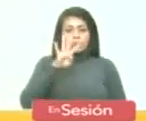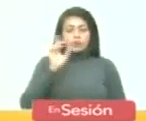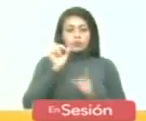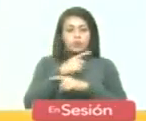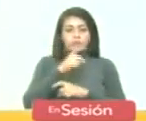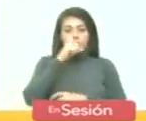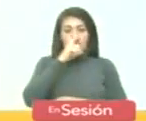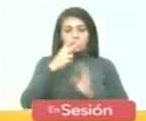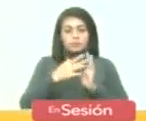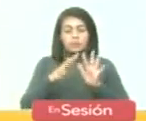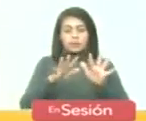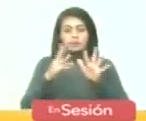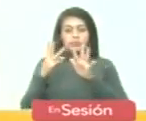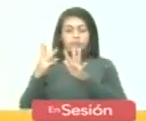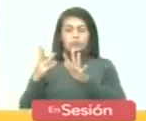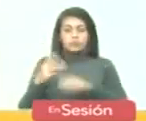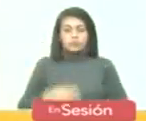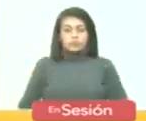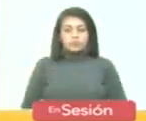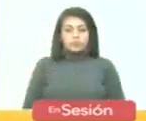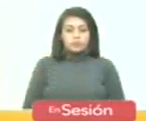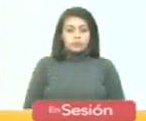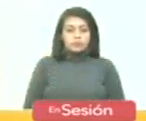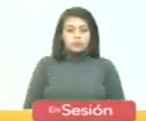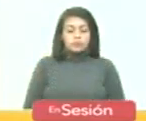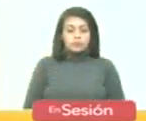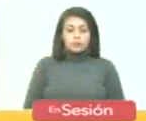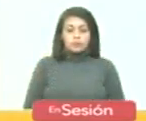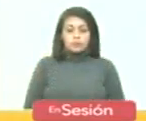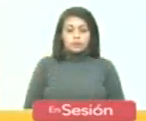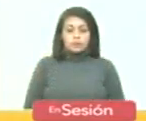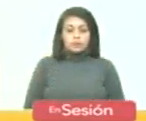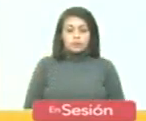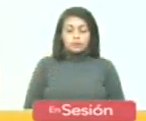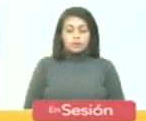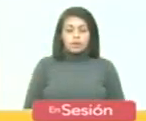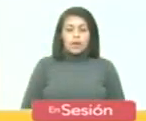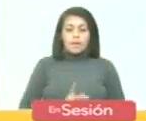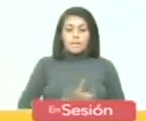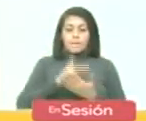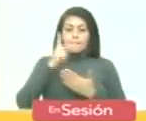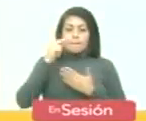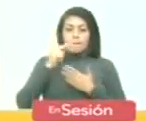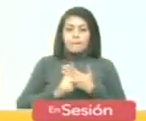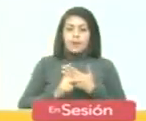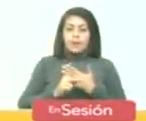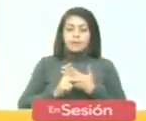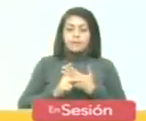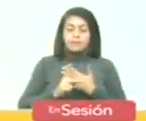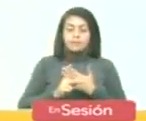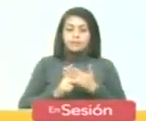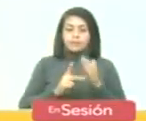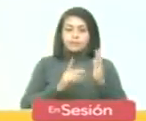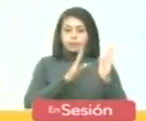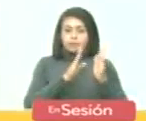del año 2018, se planificó, se